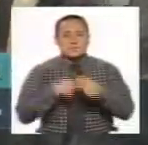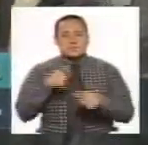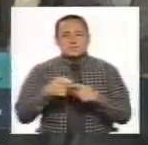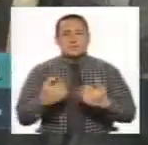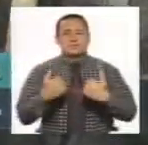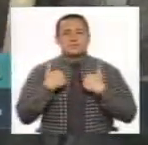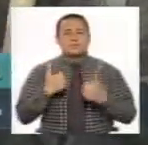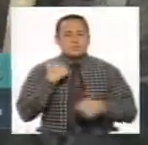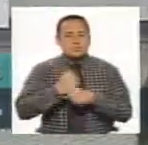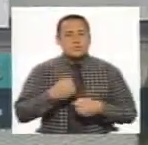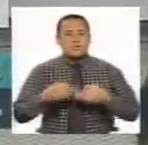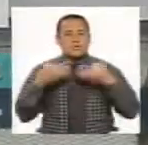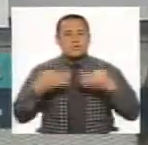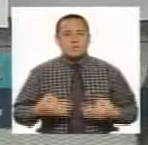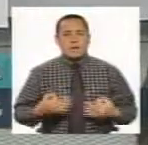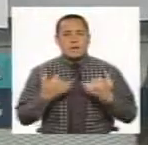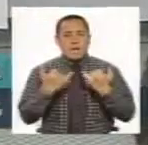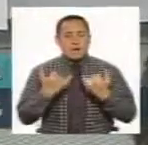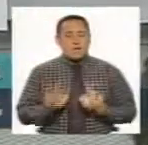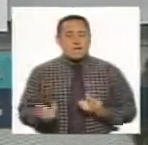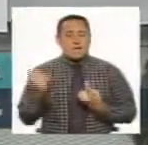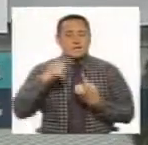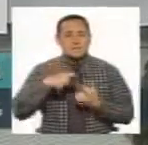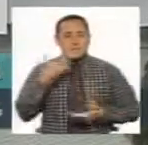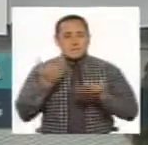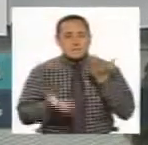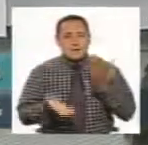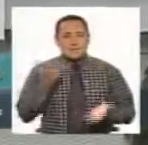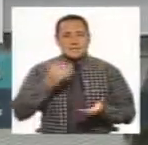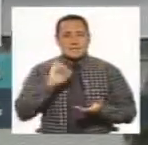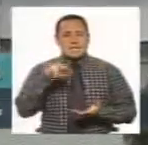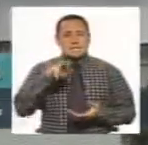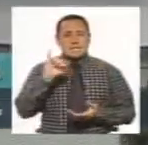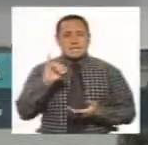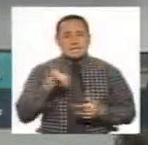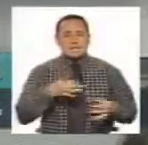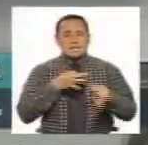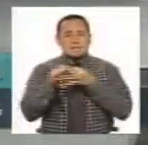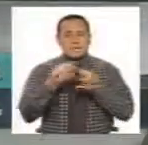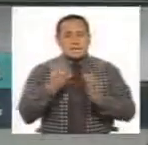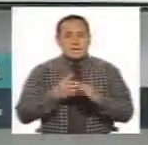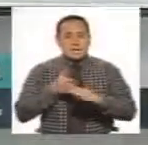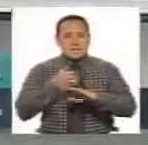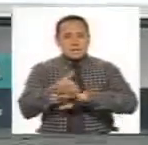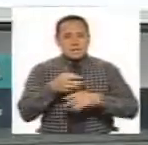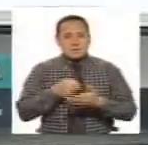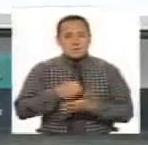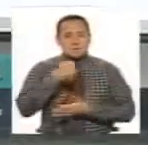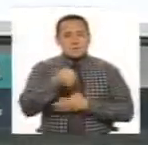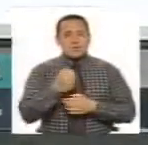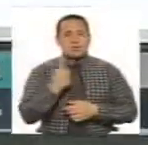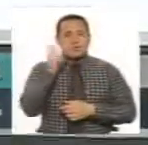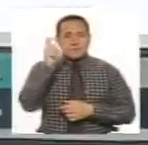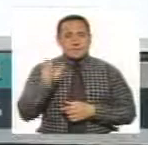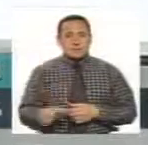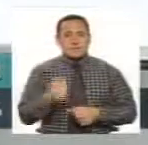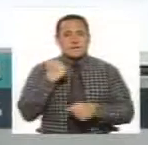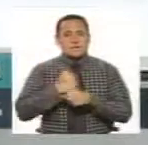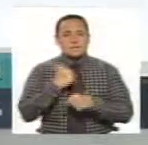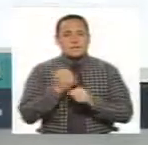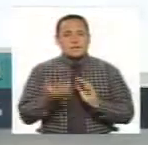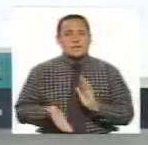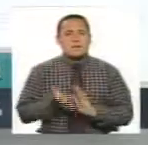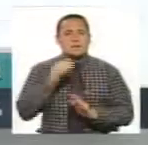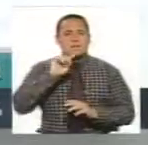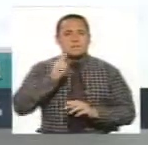consiguieron un empleo formal. Finalmente, el balance del INEI indicó que el ingreso promedio mensual de un trabajador se elevó